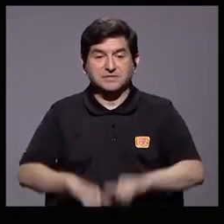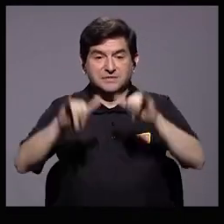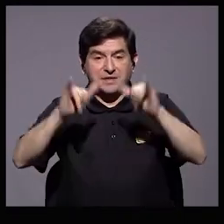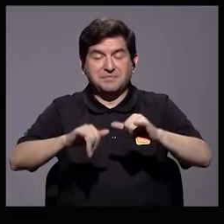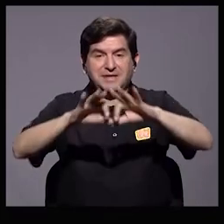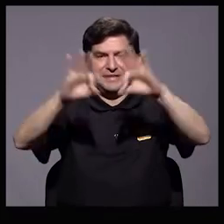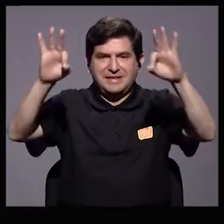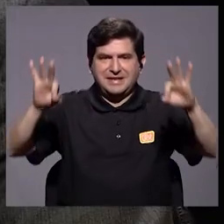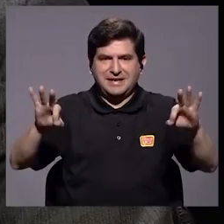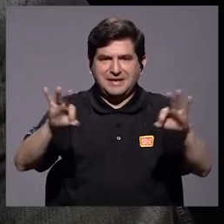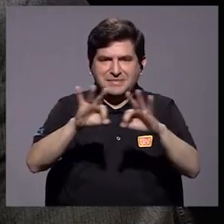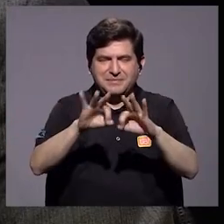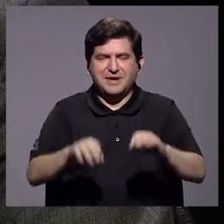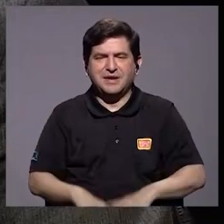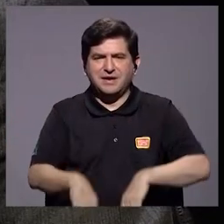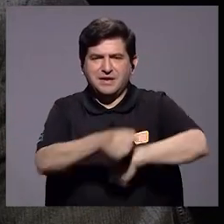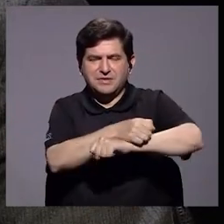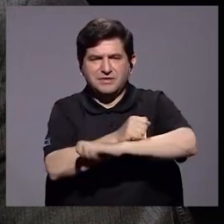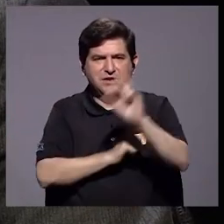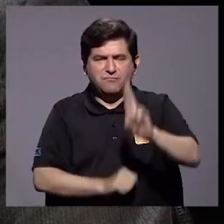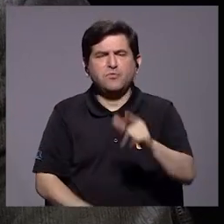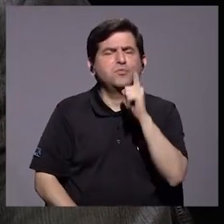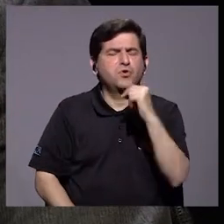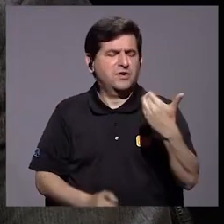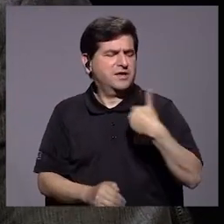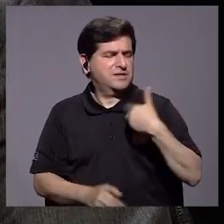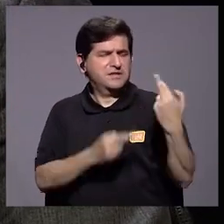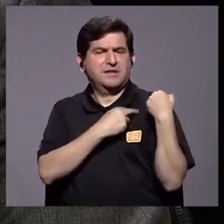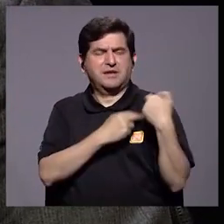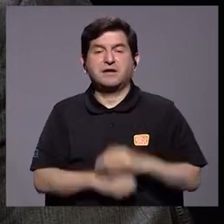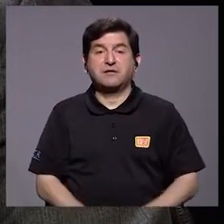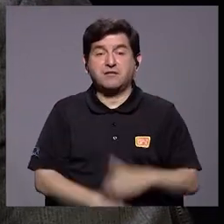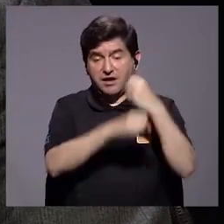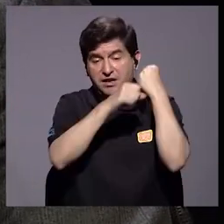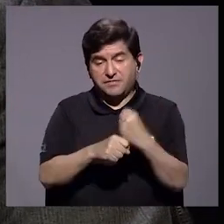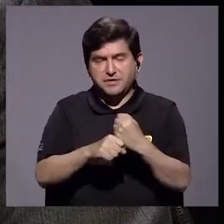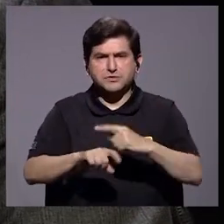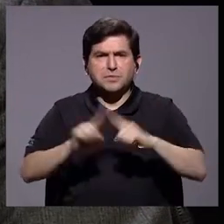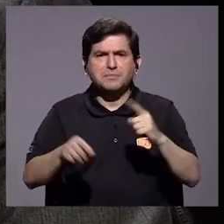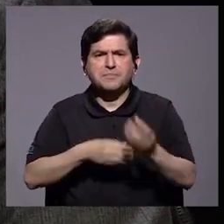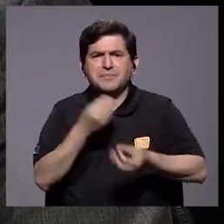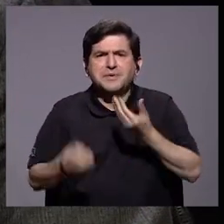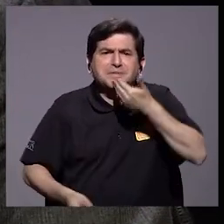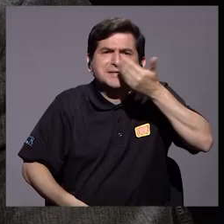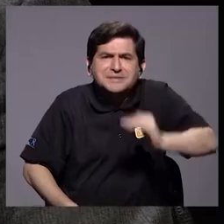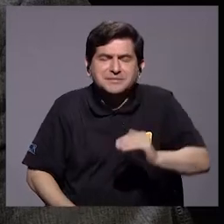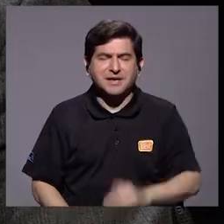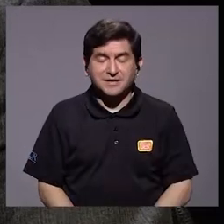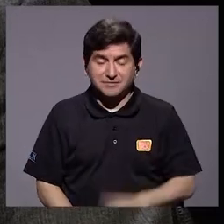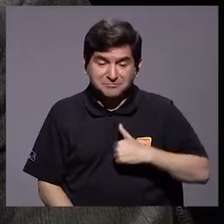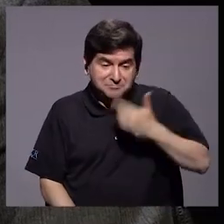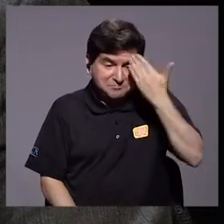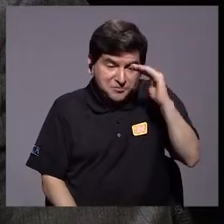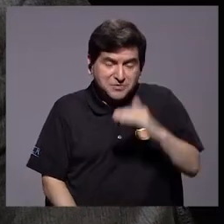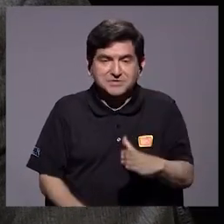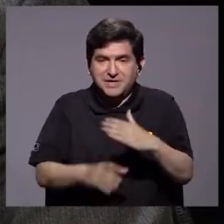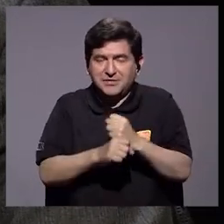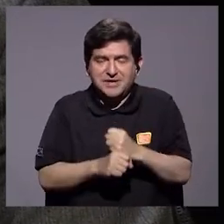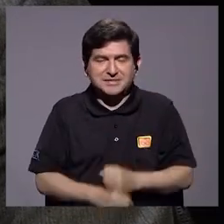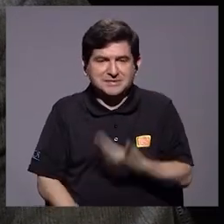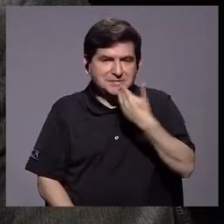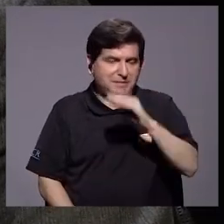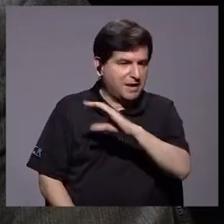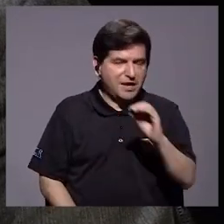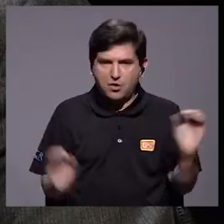costero a la federación por supuesto que hace malo bueno yo no sé si lo hace mal o si no lo hacen me